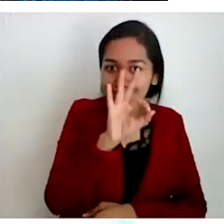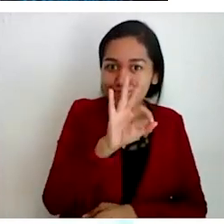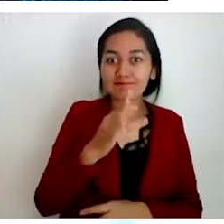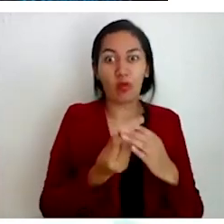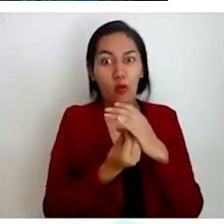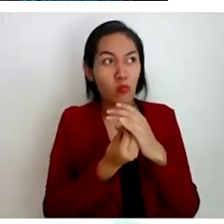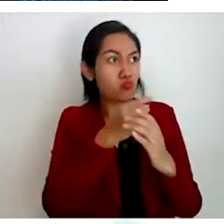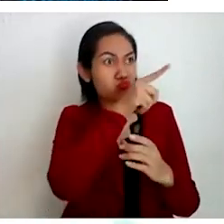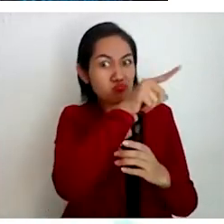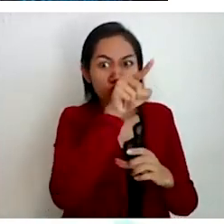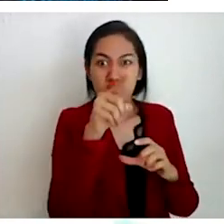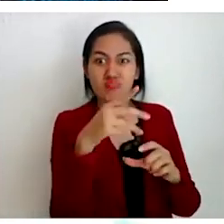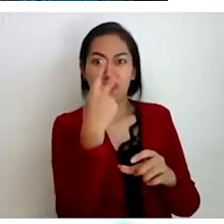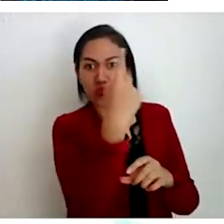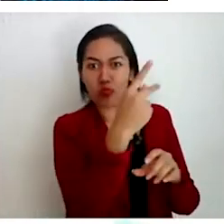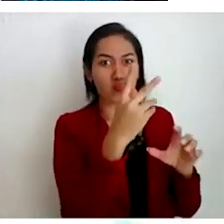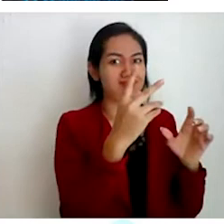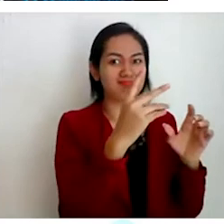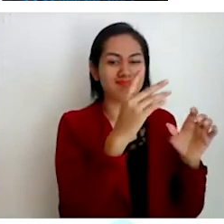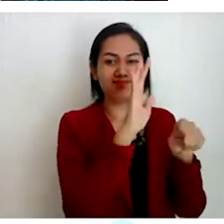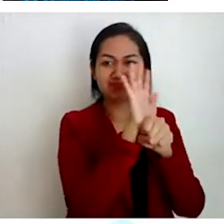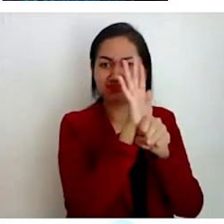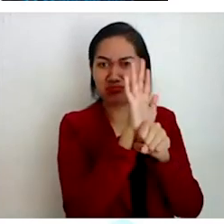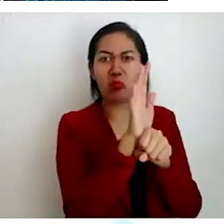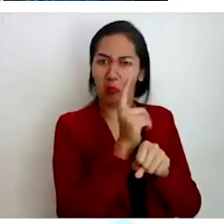cuestión de como la música, ¿no?